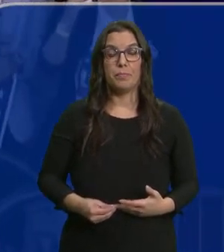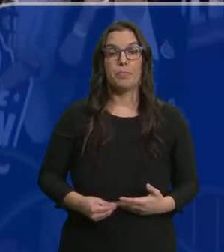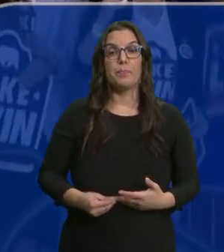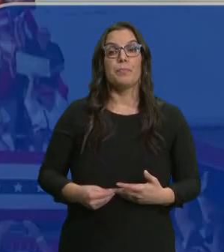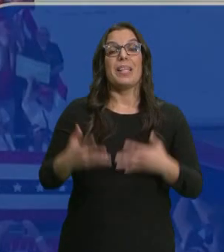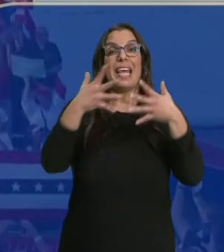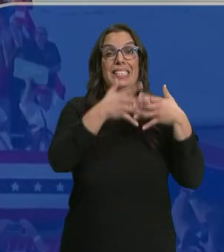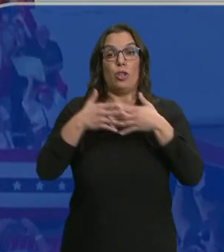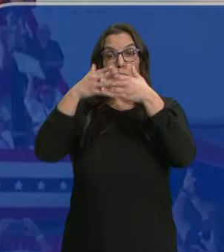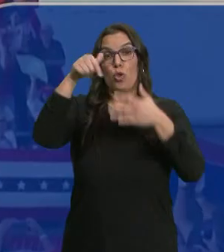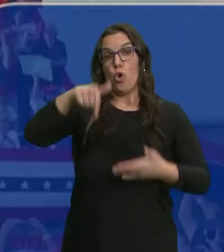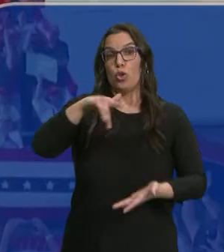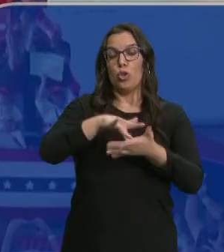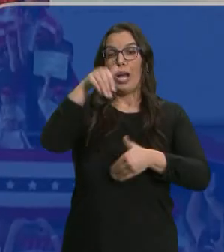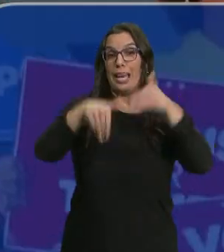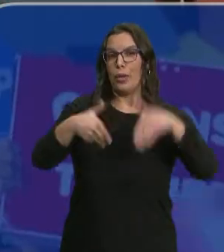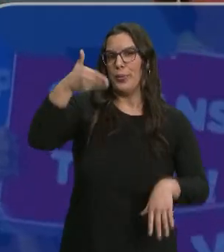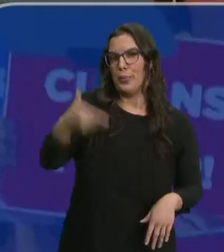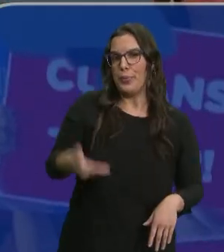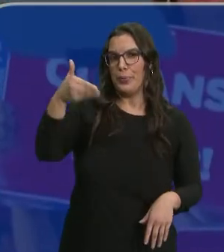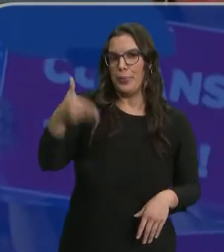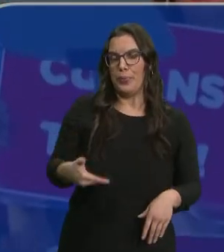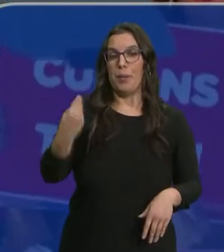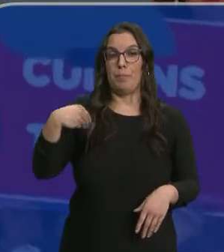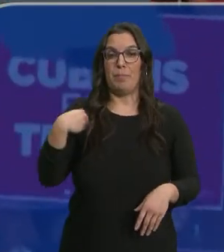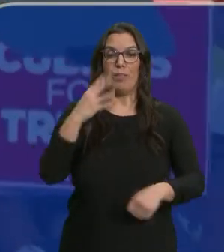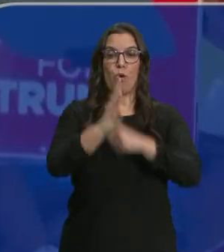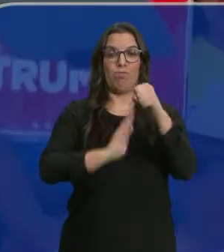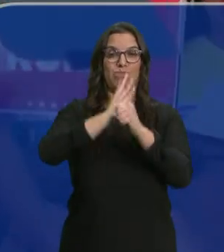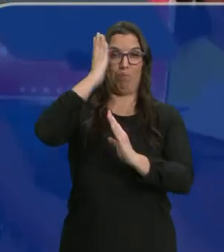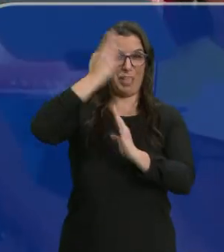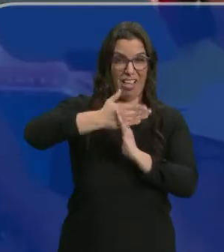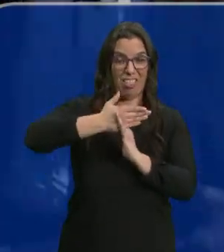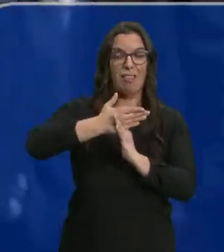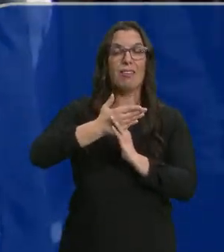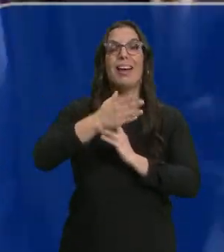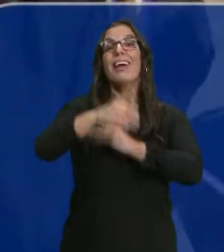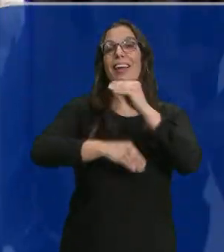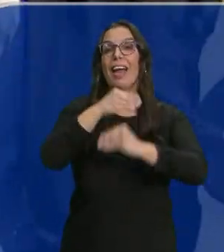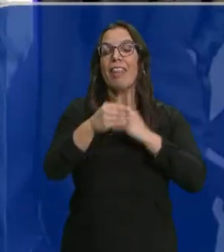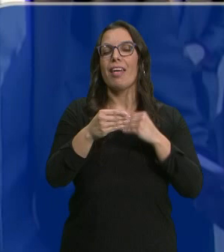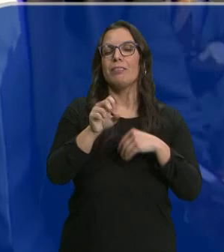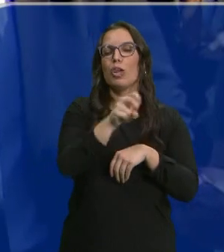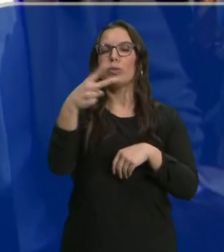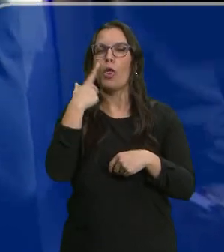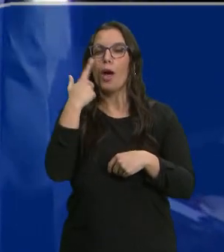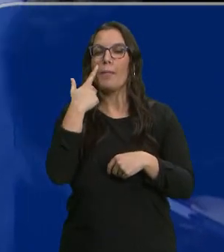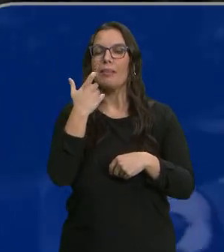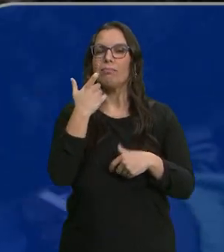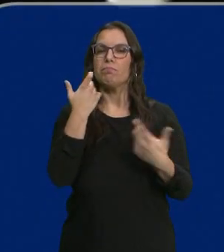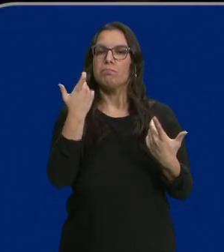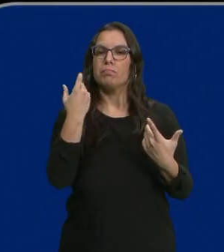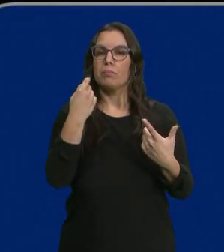Estados Unidos afronta hoy unas elecciones decisivas. Son las de medio mandato, que en realidad lo que van a hacer es medir los apoyos con los que